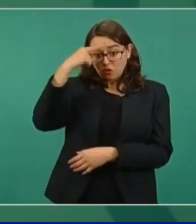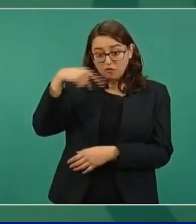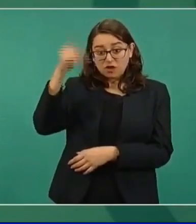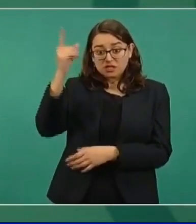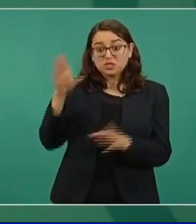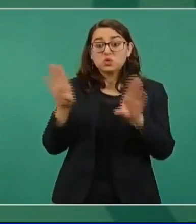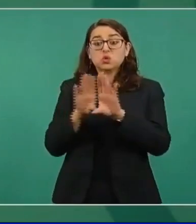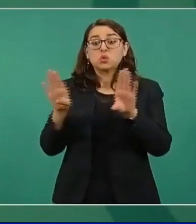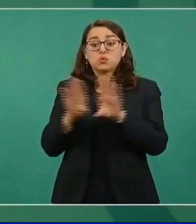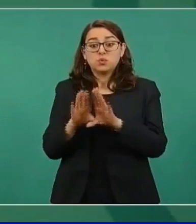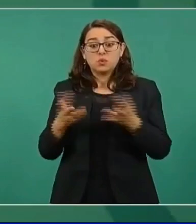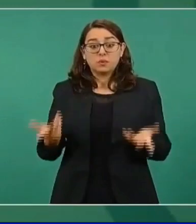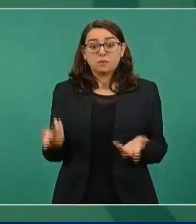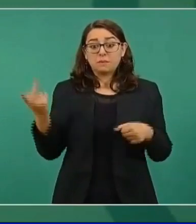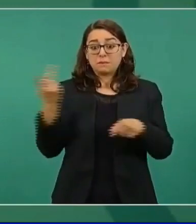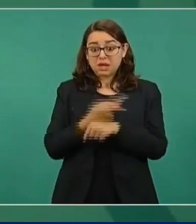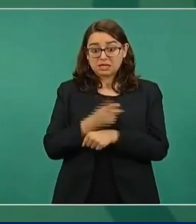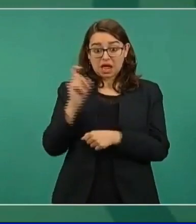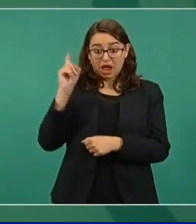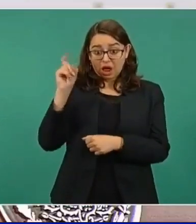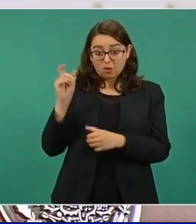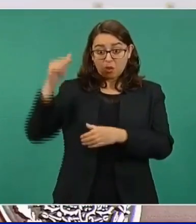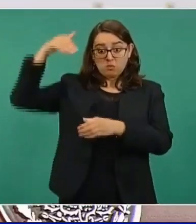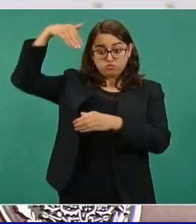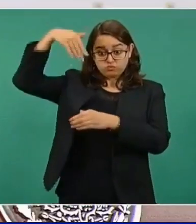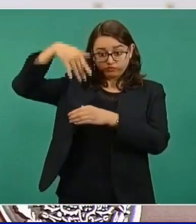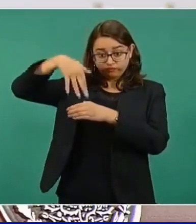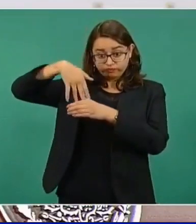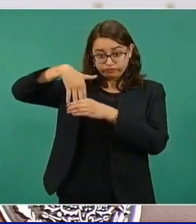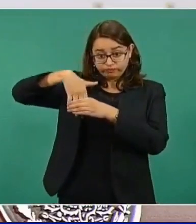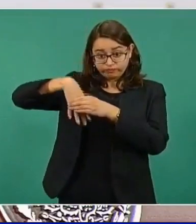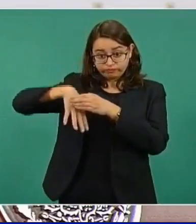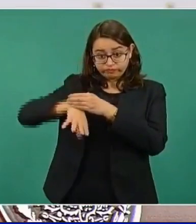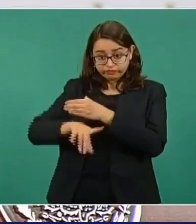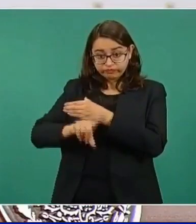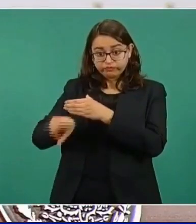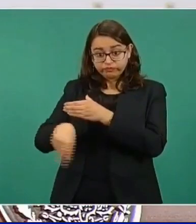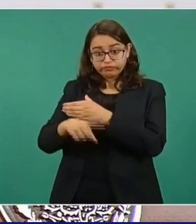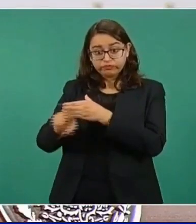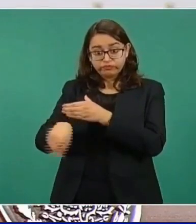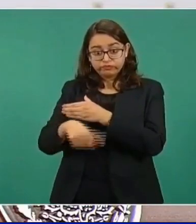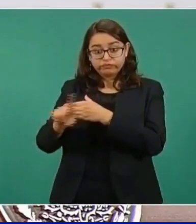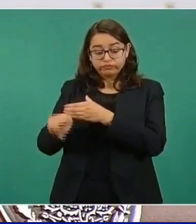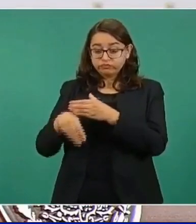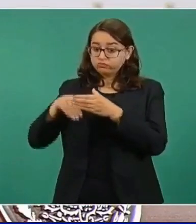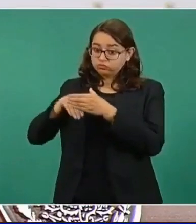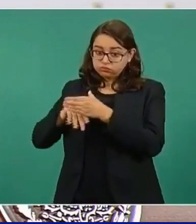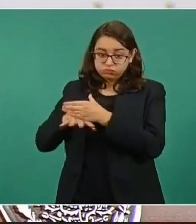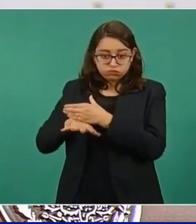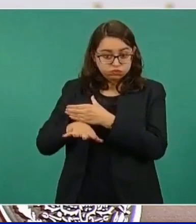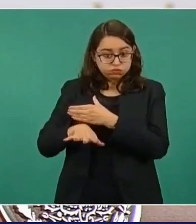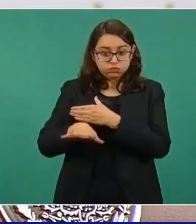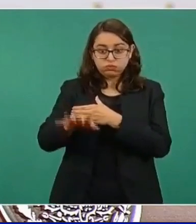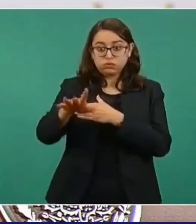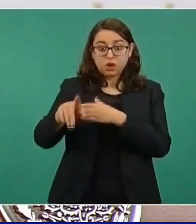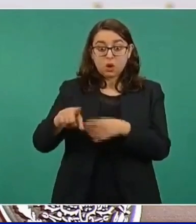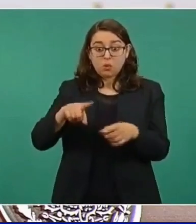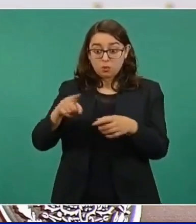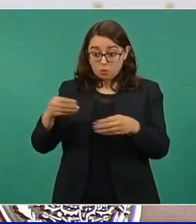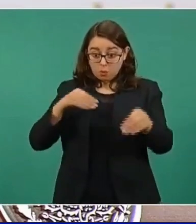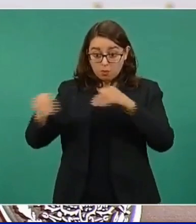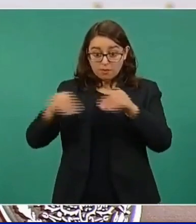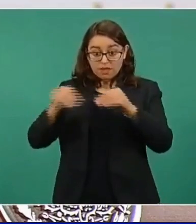entra por un túnel el agua, está la turbina, el agua mueve la turbina,